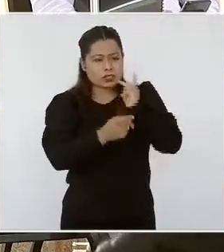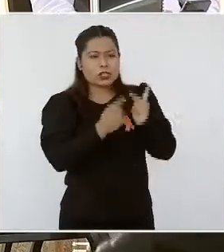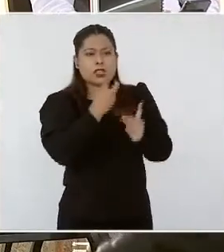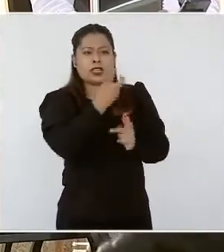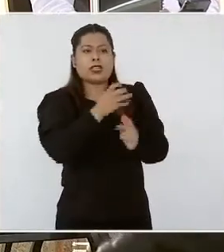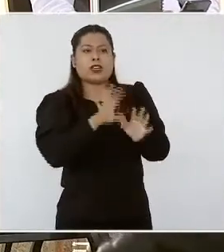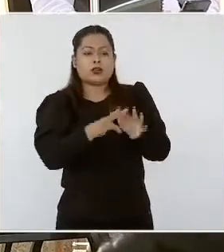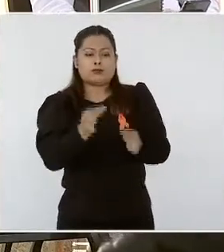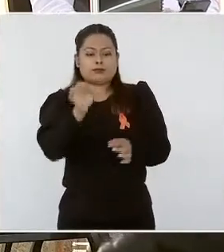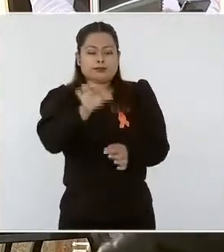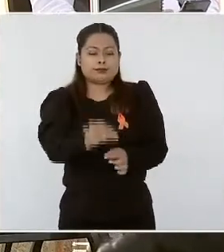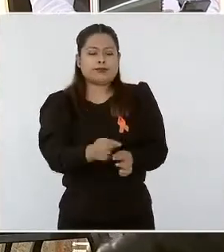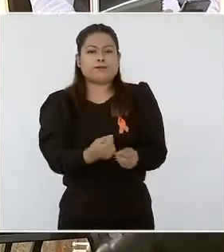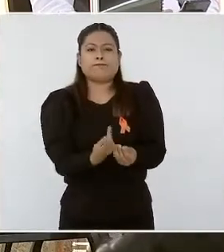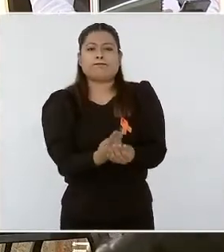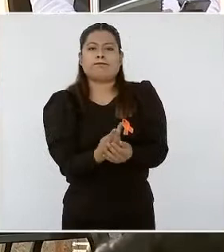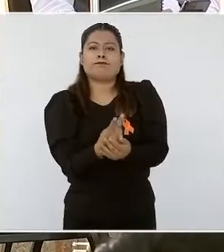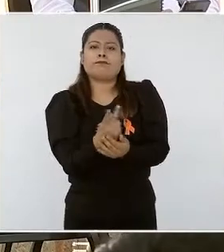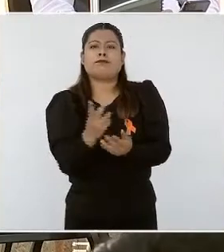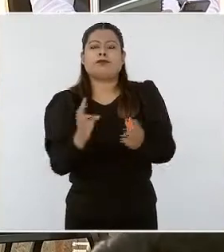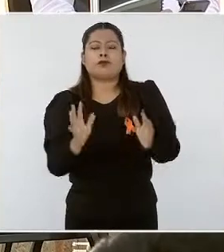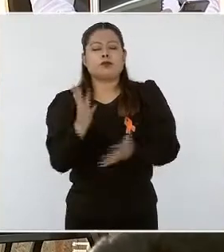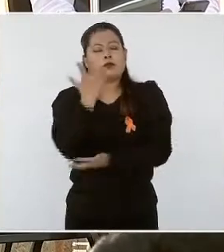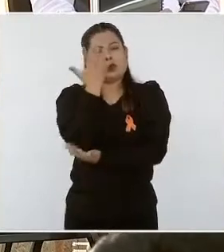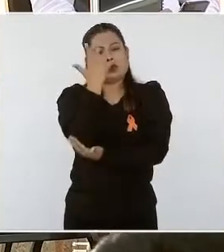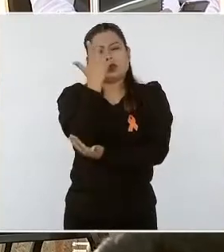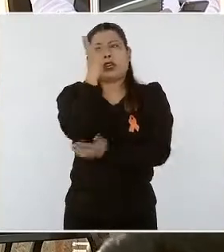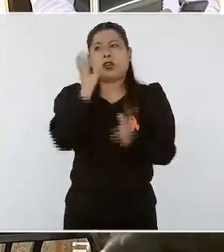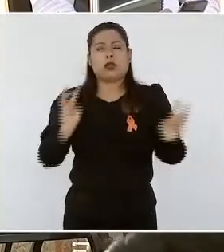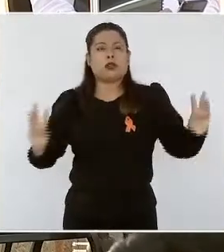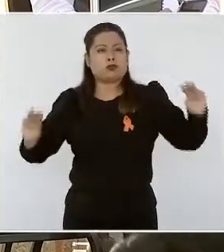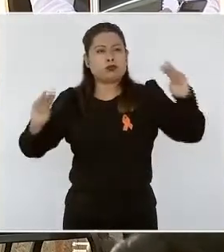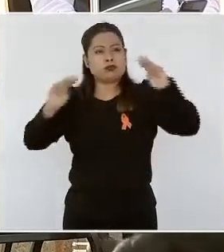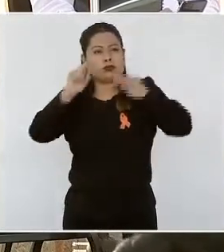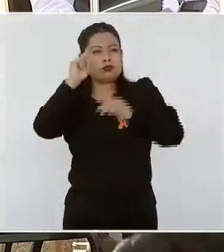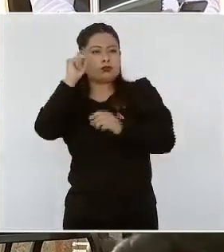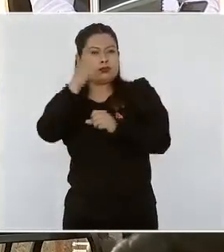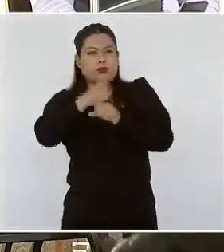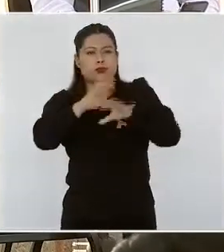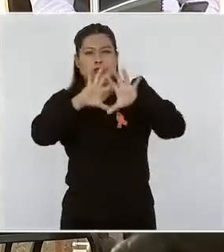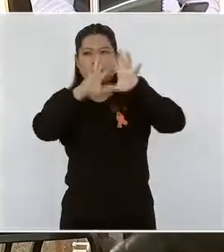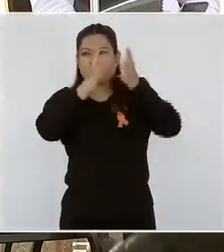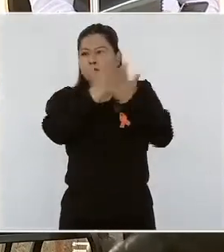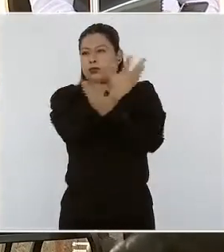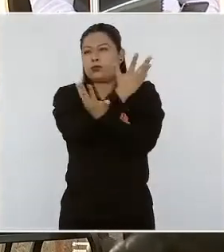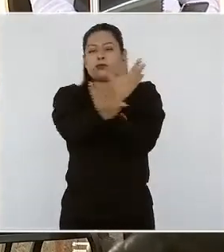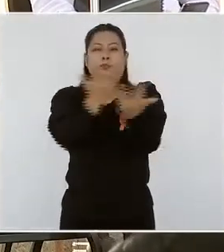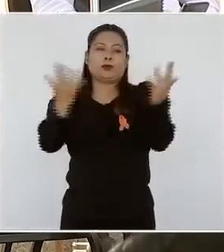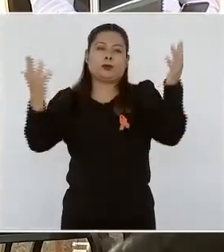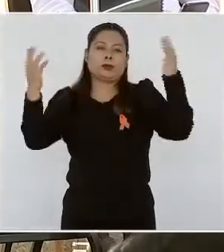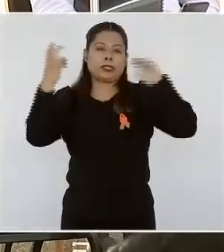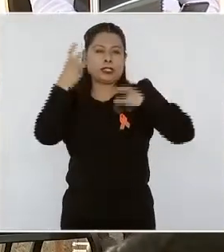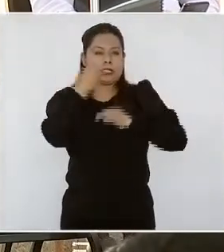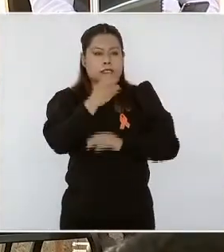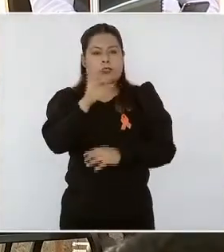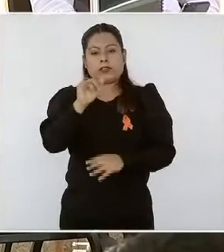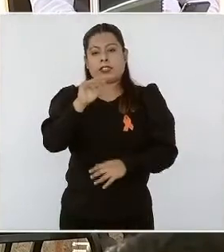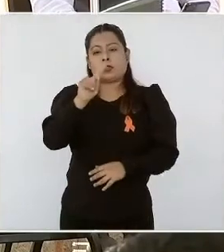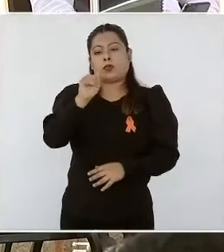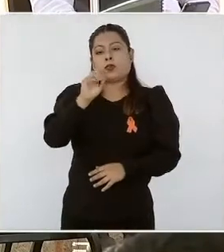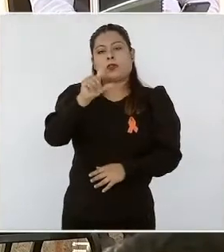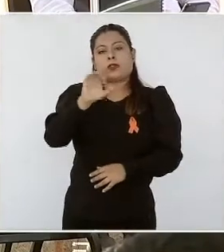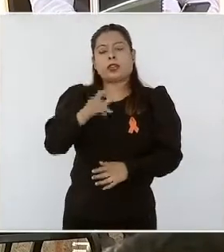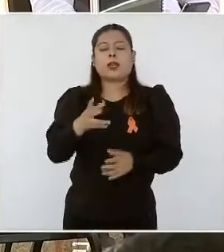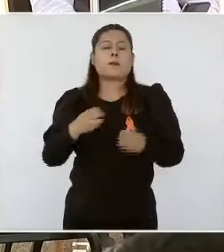decide sembrar un árbol en un monte y de pronto se da cuenta que formó un bosque. Eso es Francisco Toledo. Que